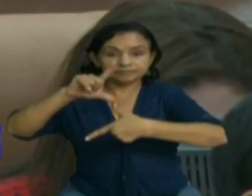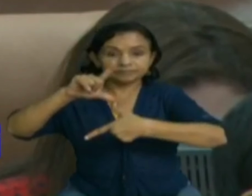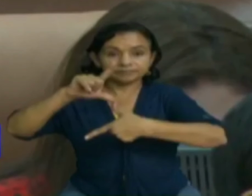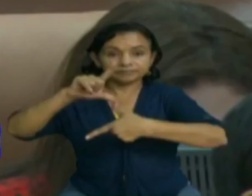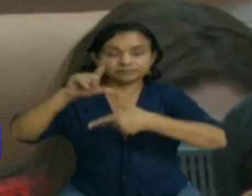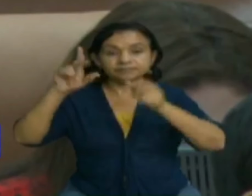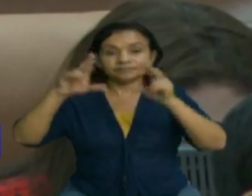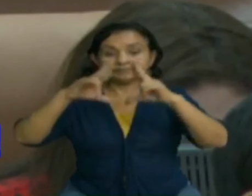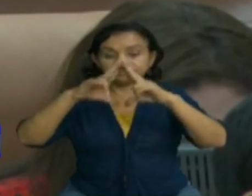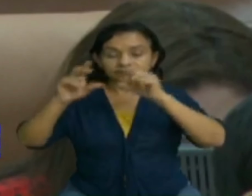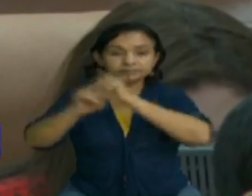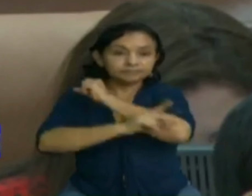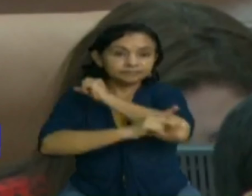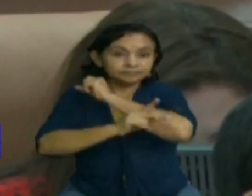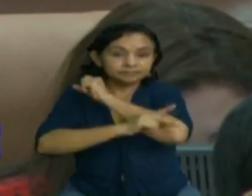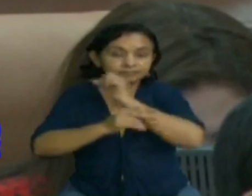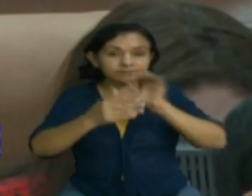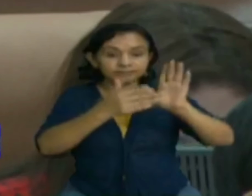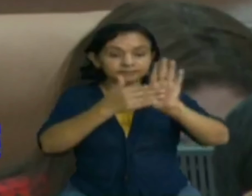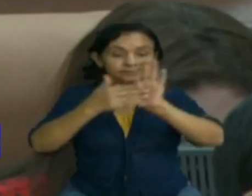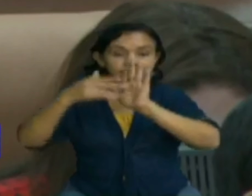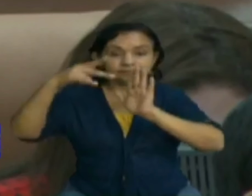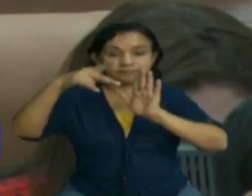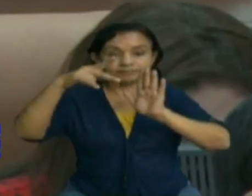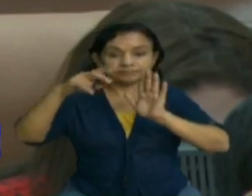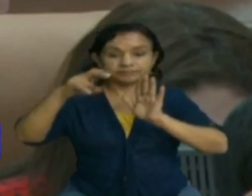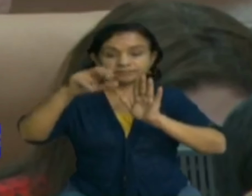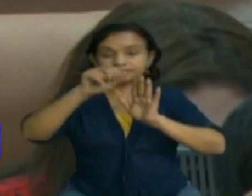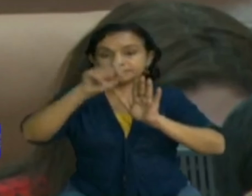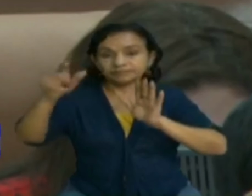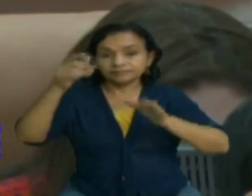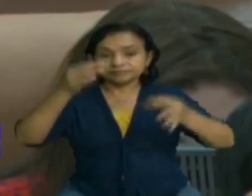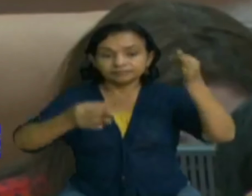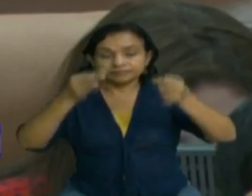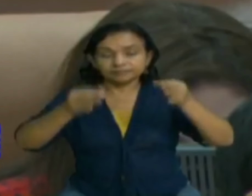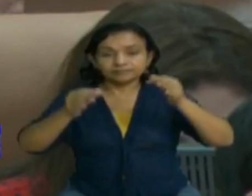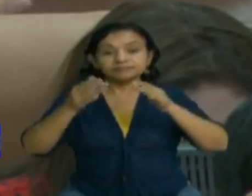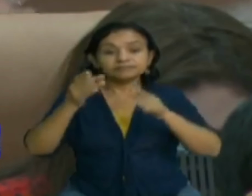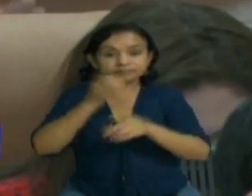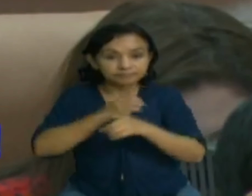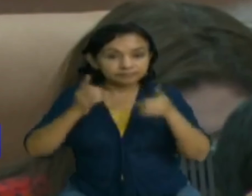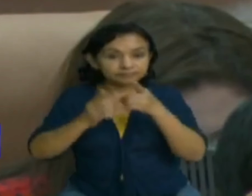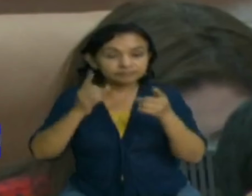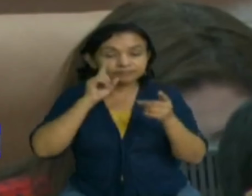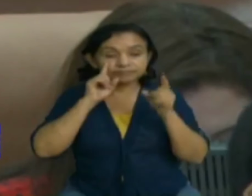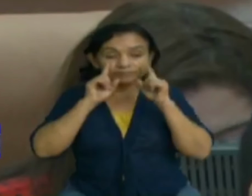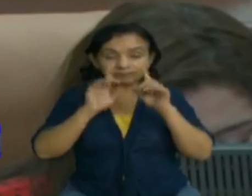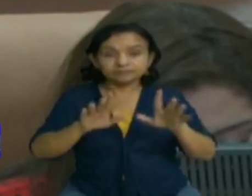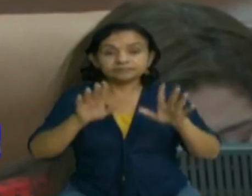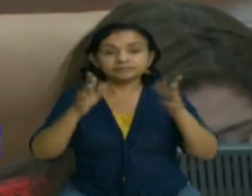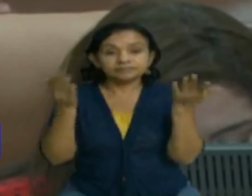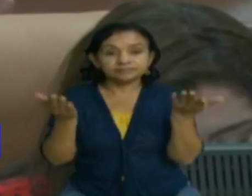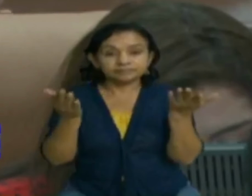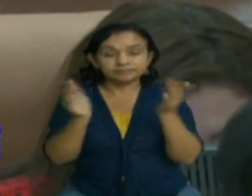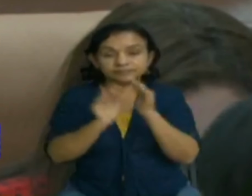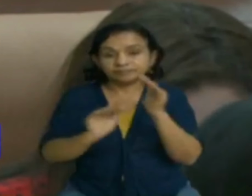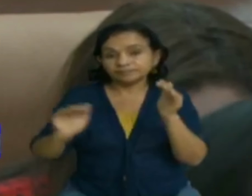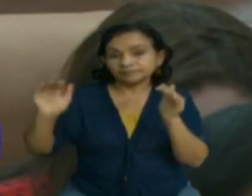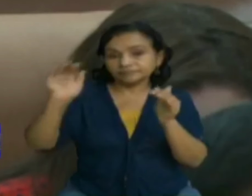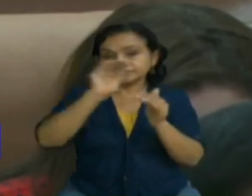el país con el modelo penal de justicia más garantista, más proteccionista y con